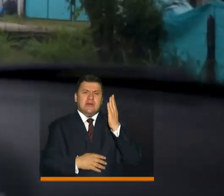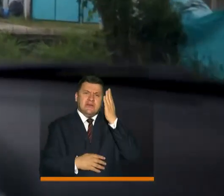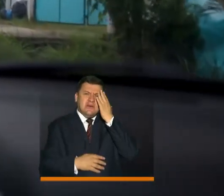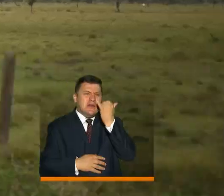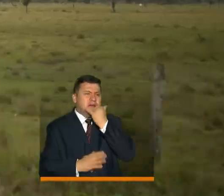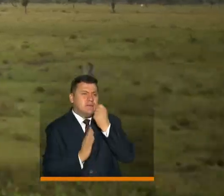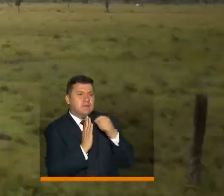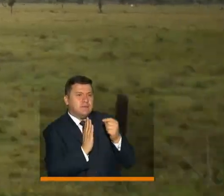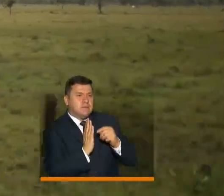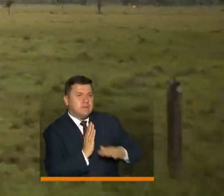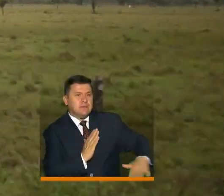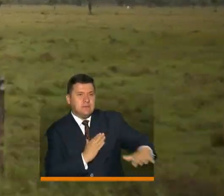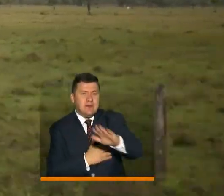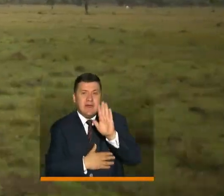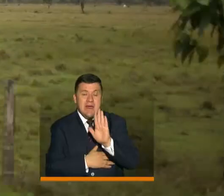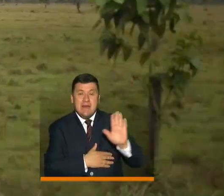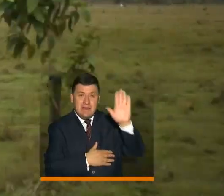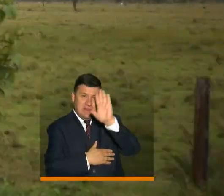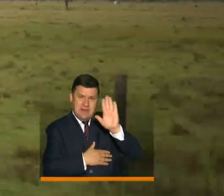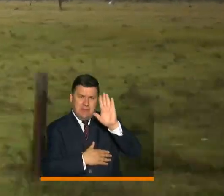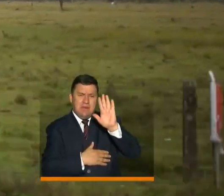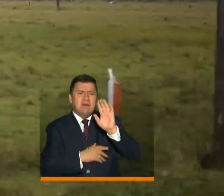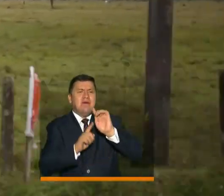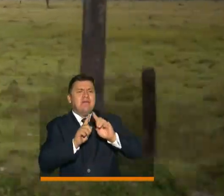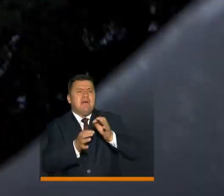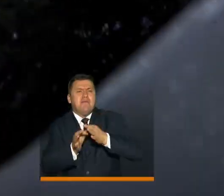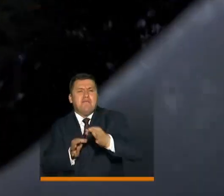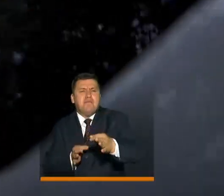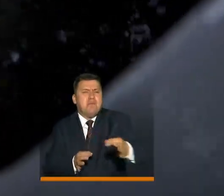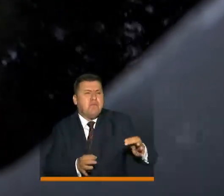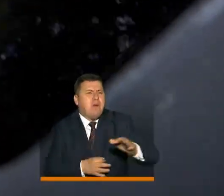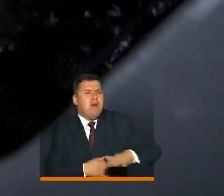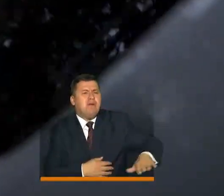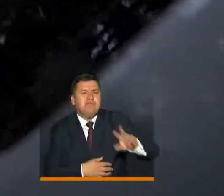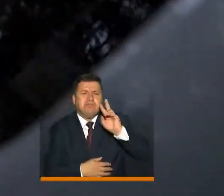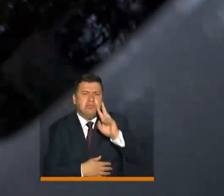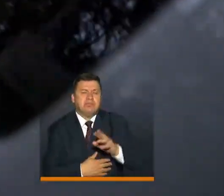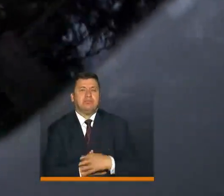situación del departamento y de los diferentes municipios del departamento.